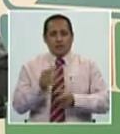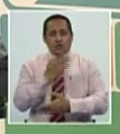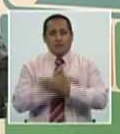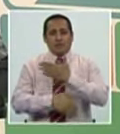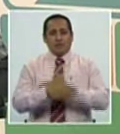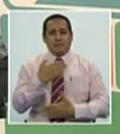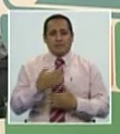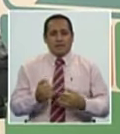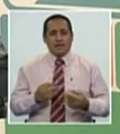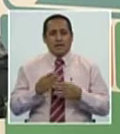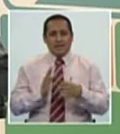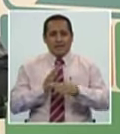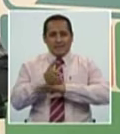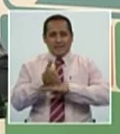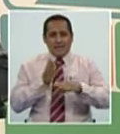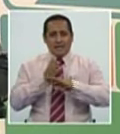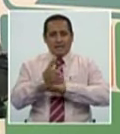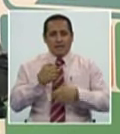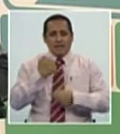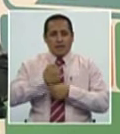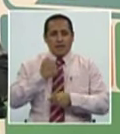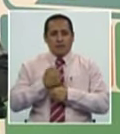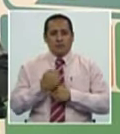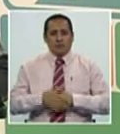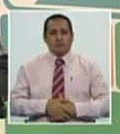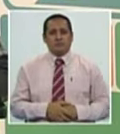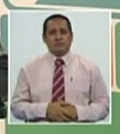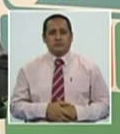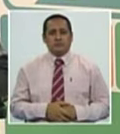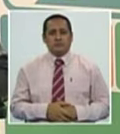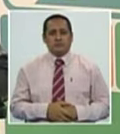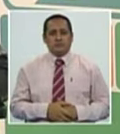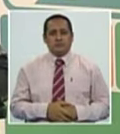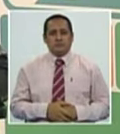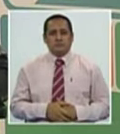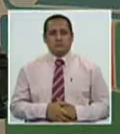las personas con discapacidad incorporarse al mercado laboral.